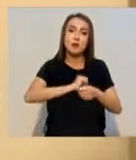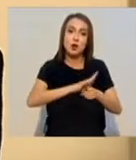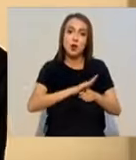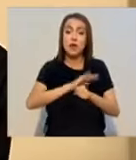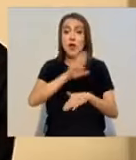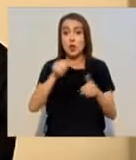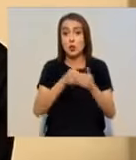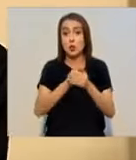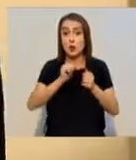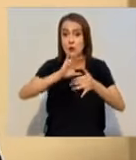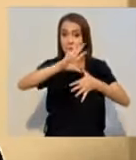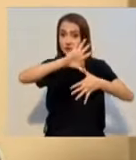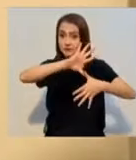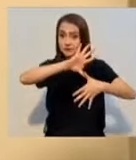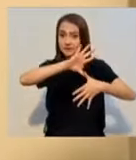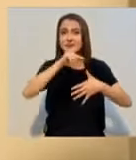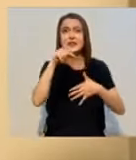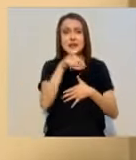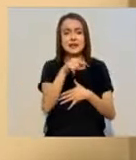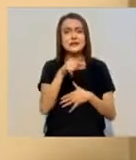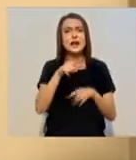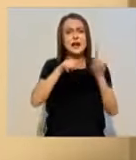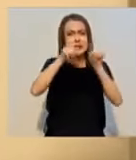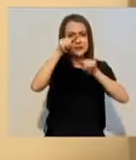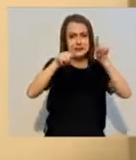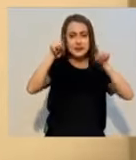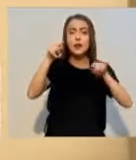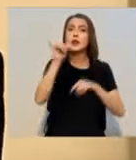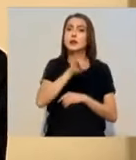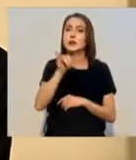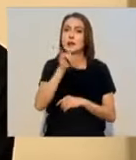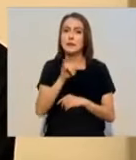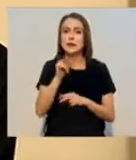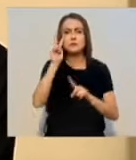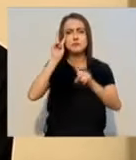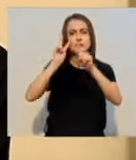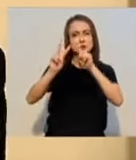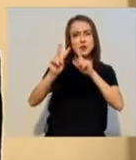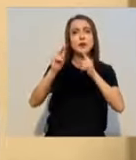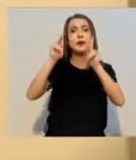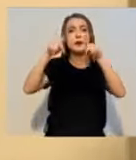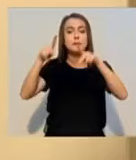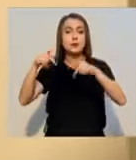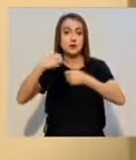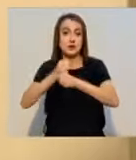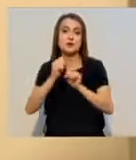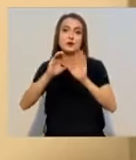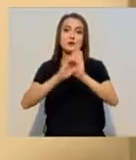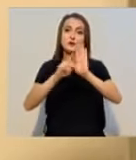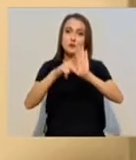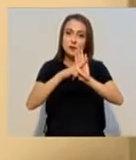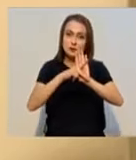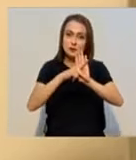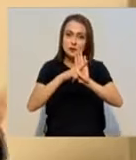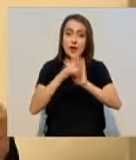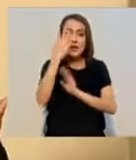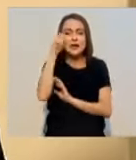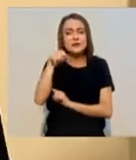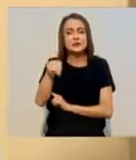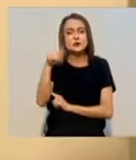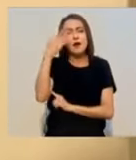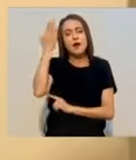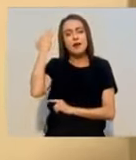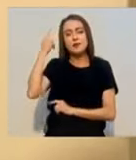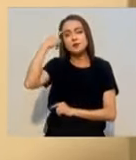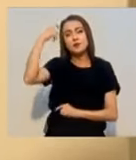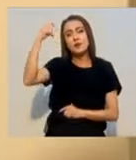todo el continente. Esta estadística es resultado también de la visión de los creadores de nuestra Constitución Política, que soñaron con